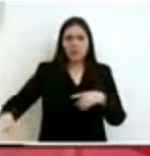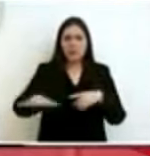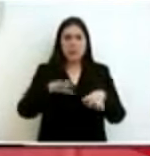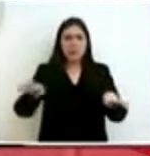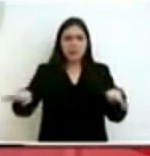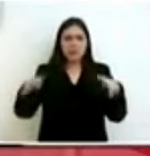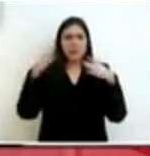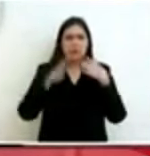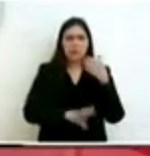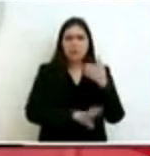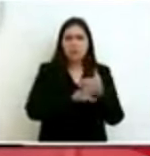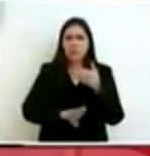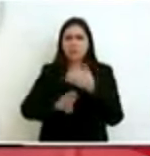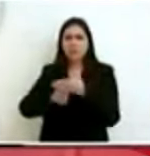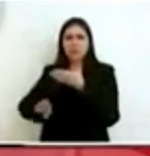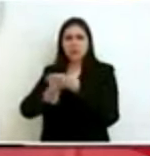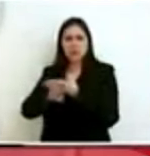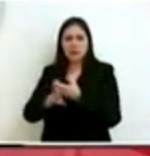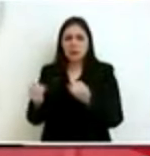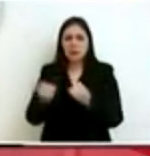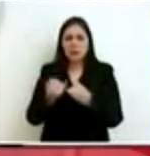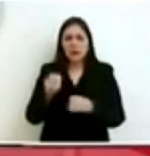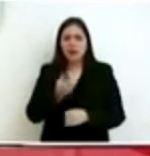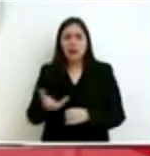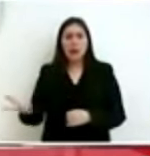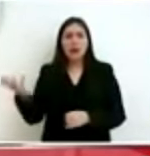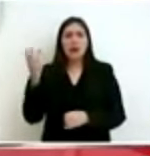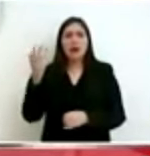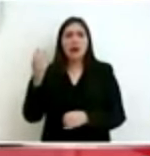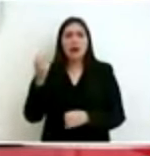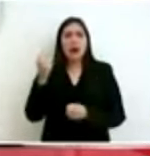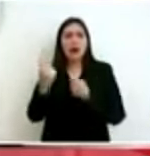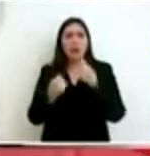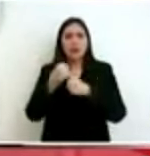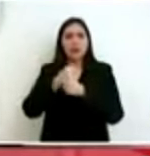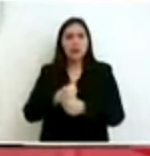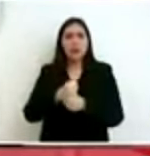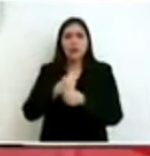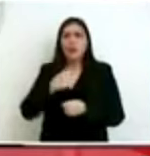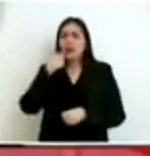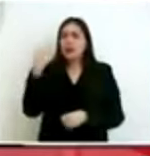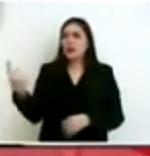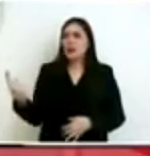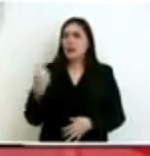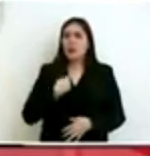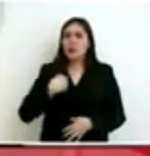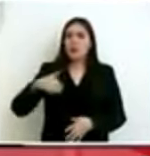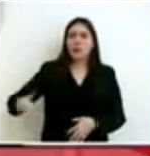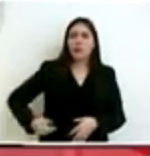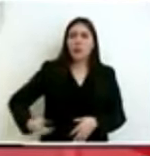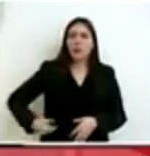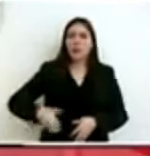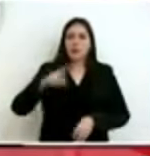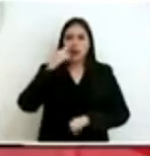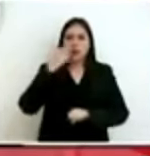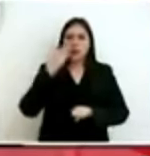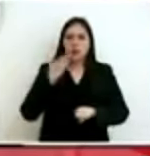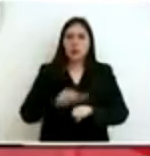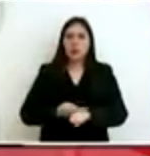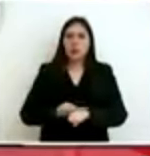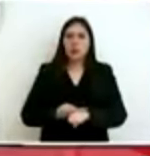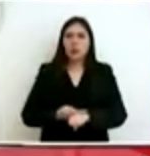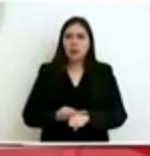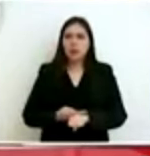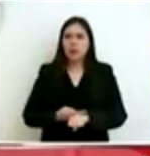que pocas veces alguien lo ha sufrido, queriendo hacerme responsable del destino de México como si en